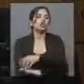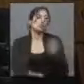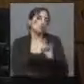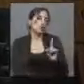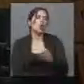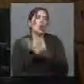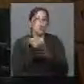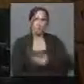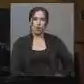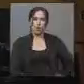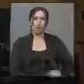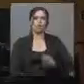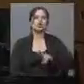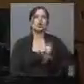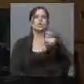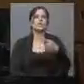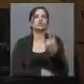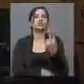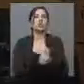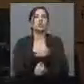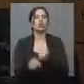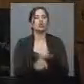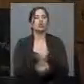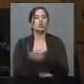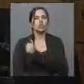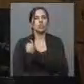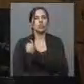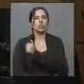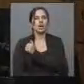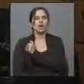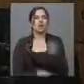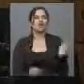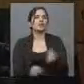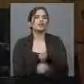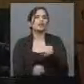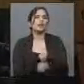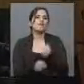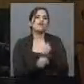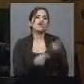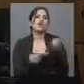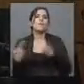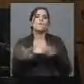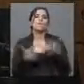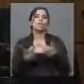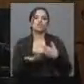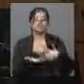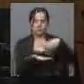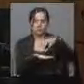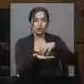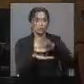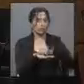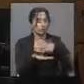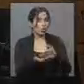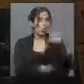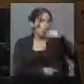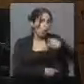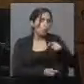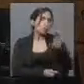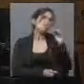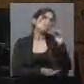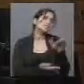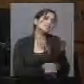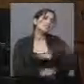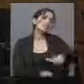dos años... ...se cumpla la tarea política de que el sector salud... ...que hoy día vive un momento difícil... ...en que la